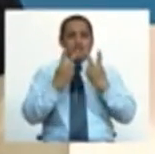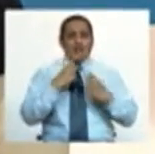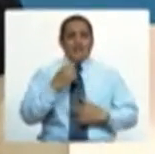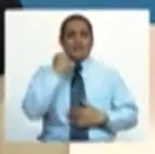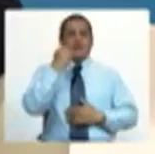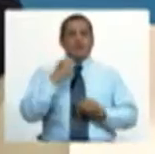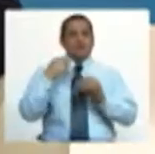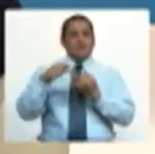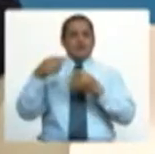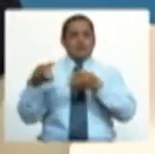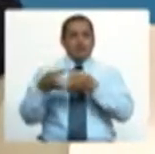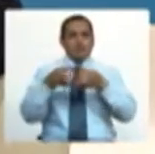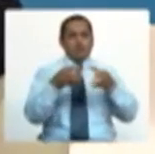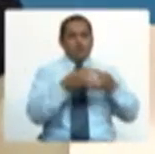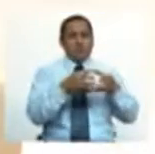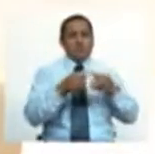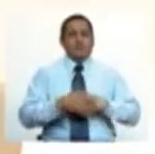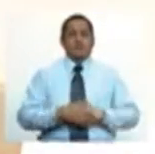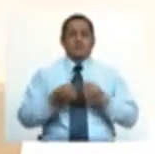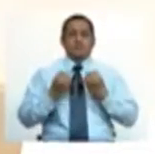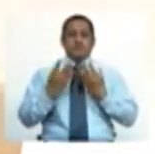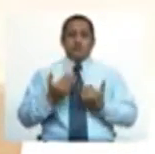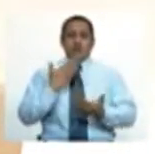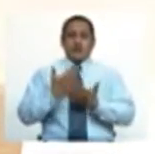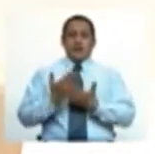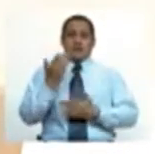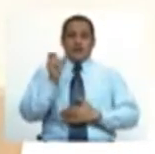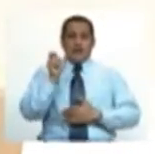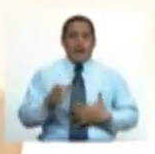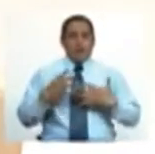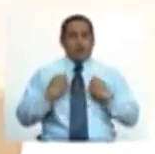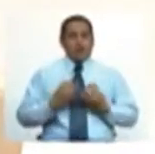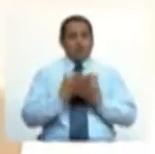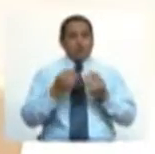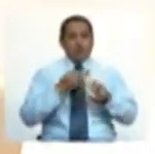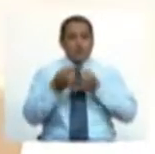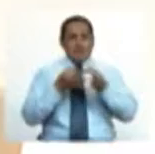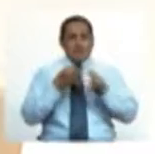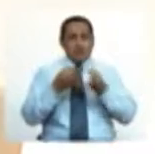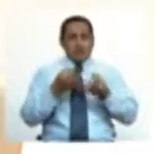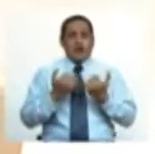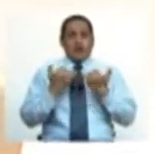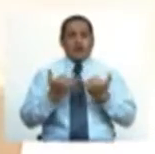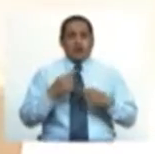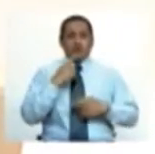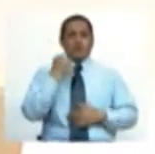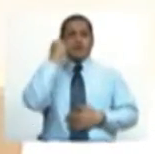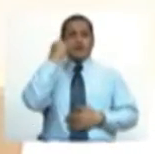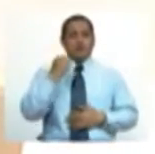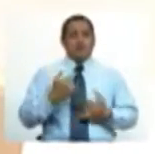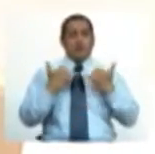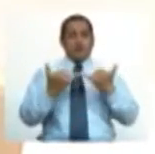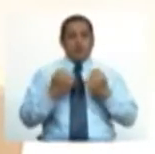la pluralidad de instancias. Muy bien, doctor Suárez, le agradecemos mucho por su participación en Tus